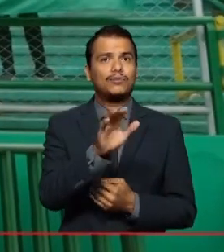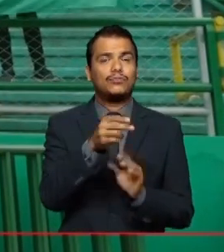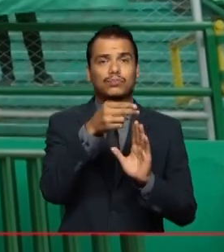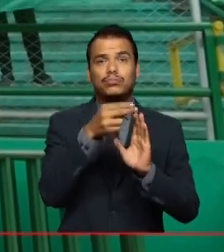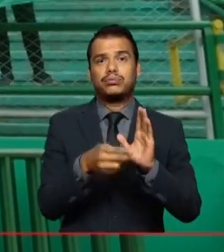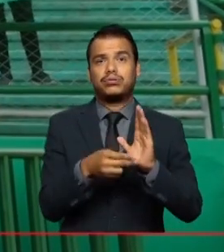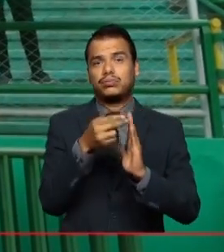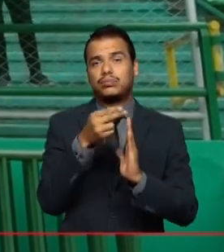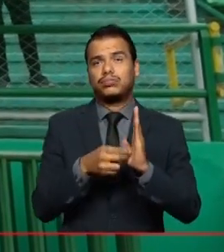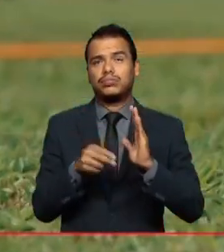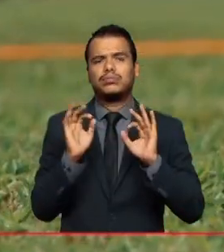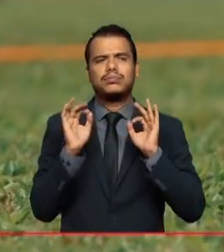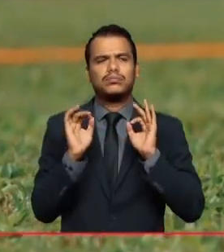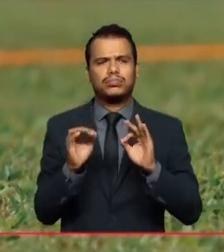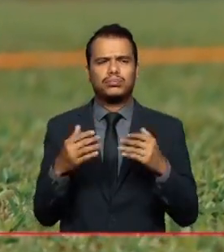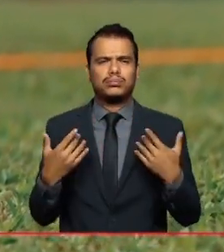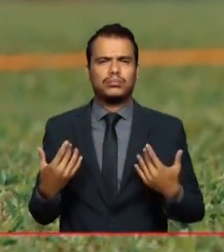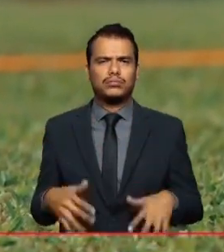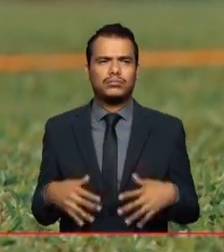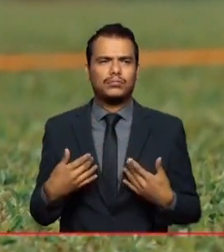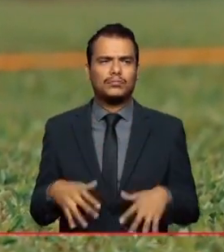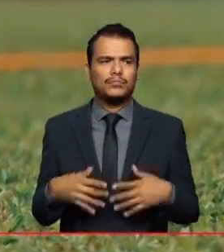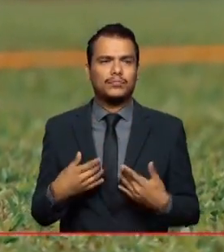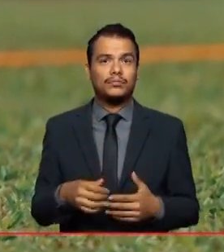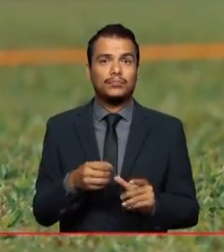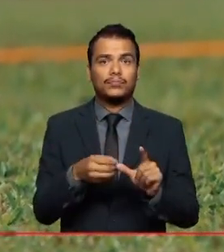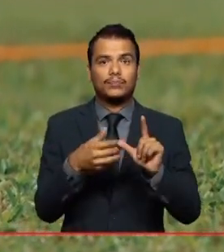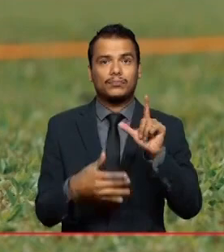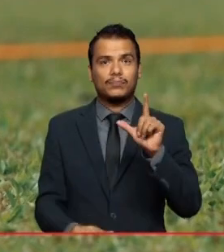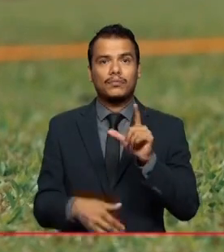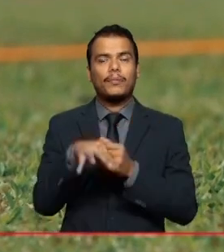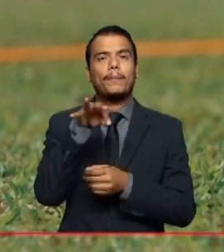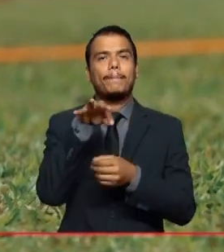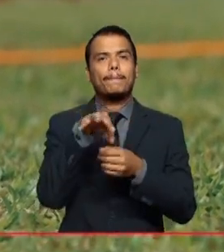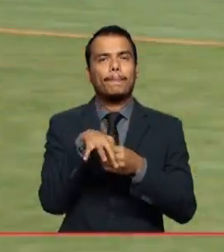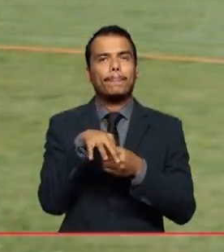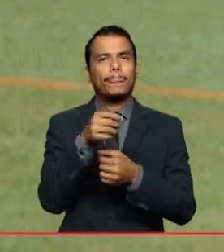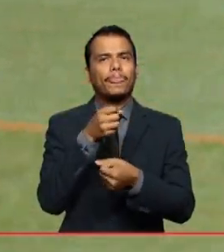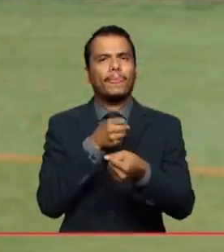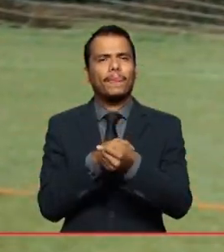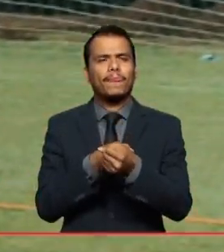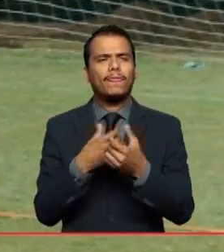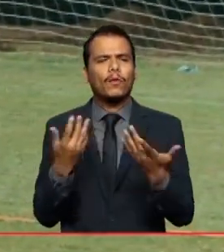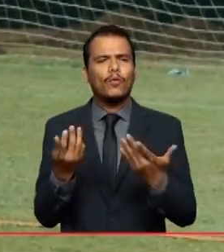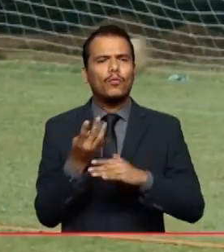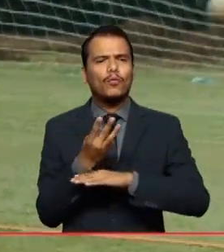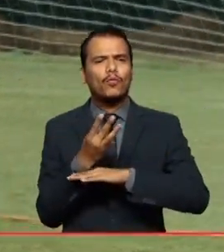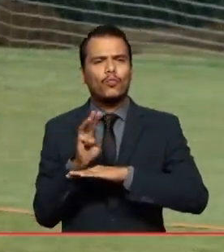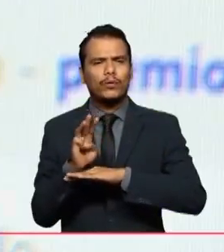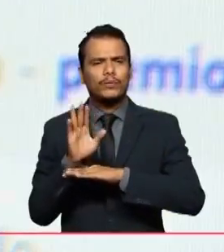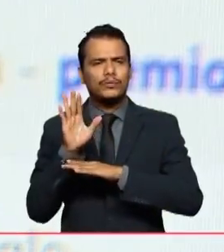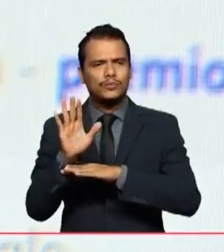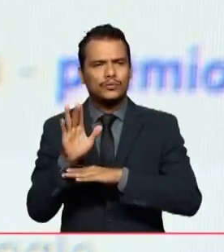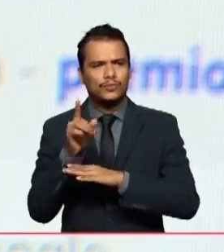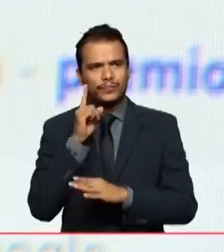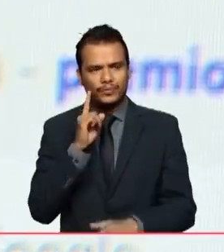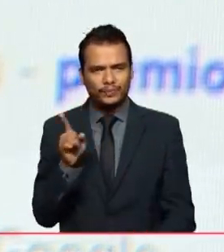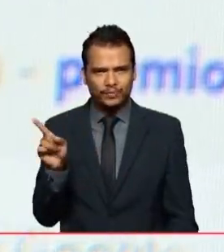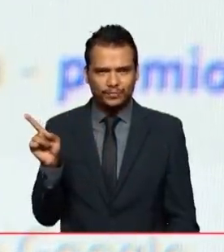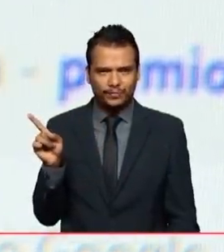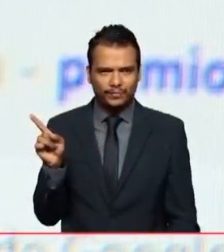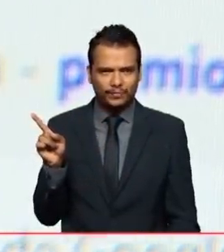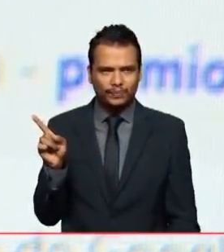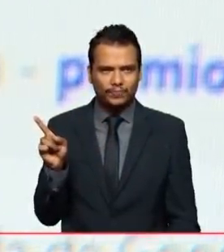colombiano como lo han hecho ellas. Votar por Supernova es muy sencillo. Solo debe ingresar a la página de los premios